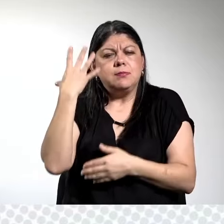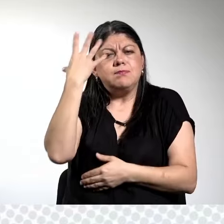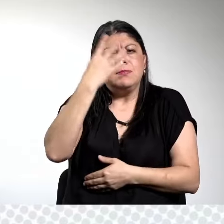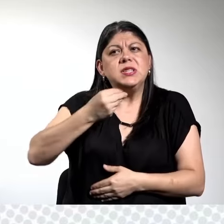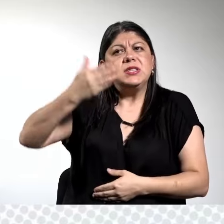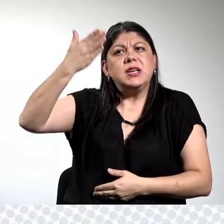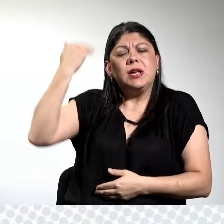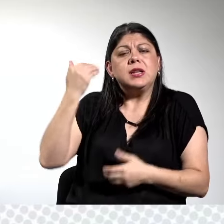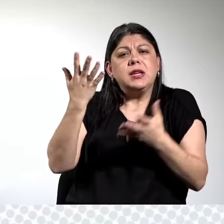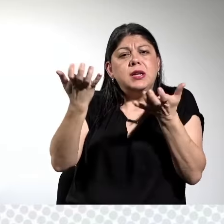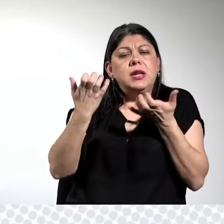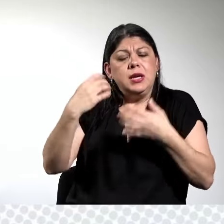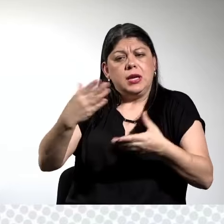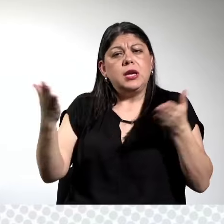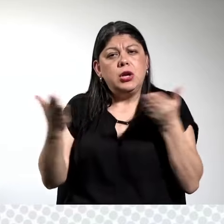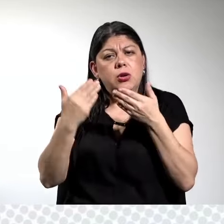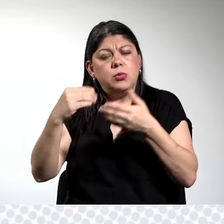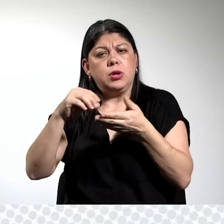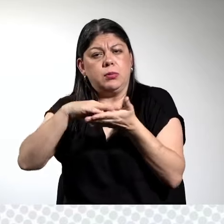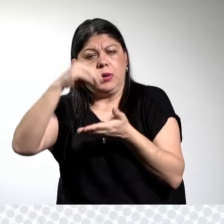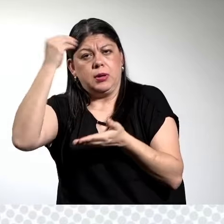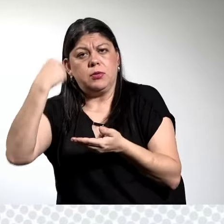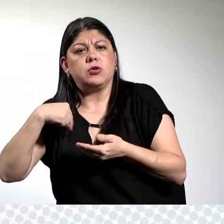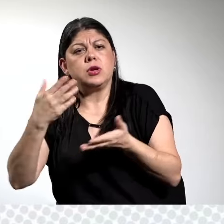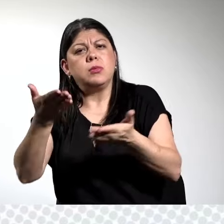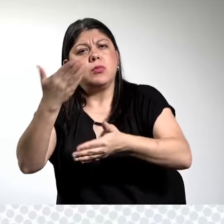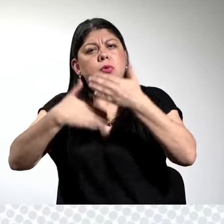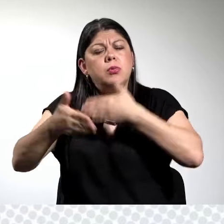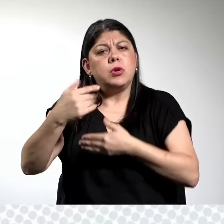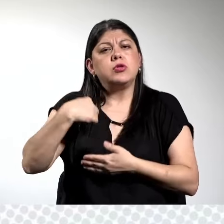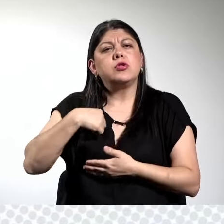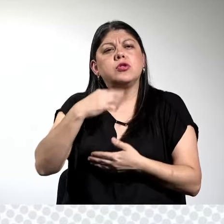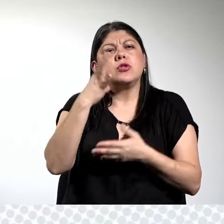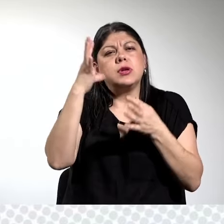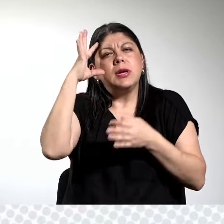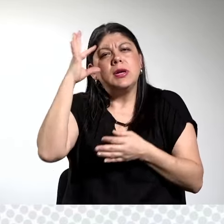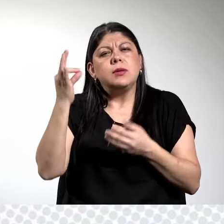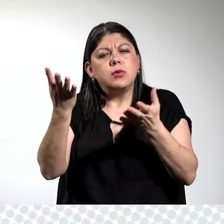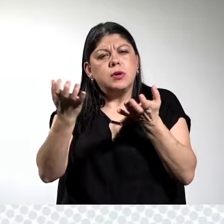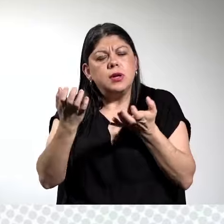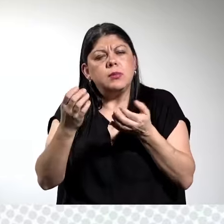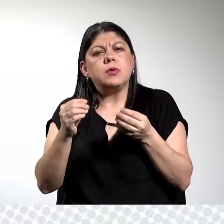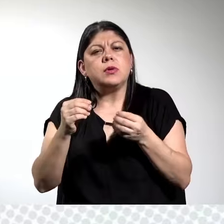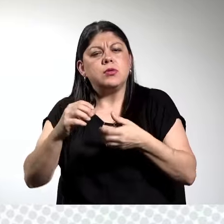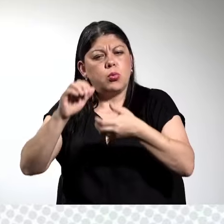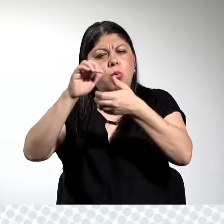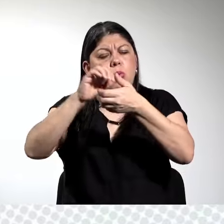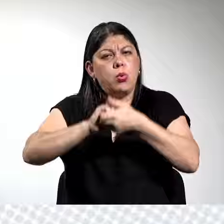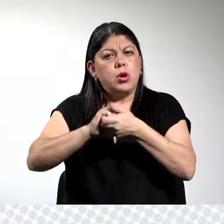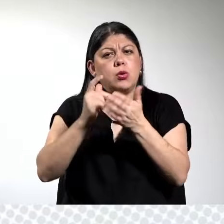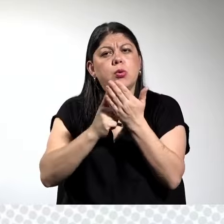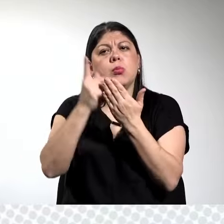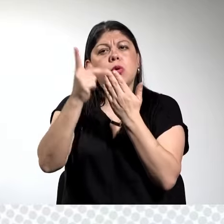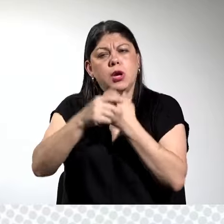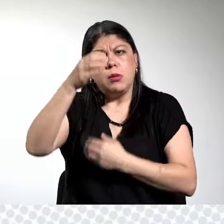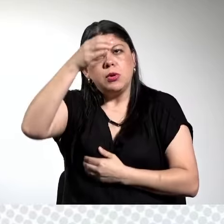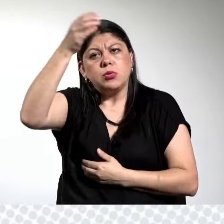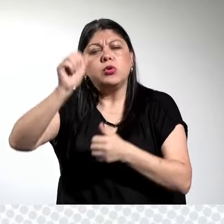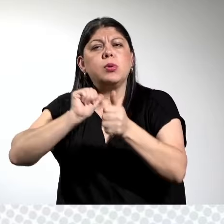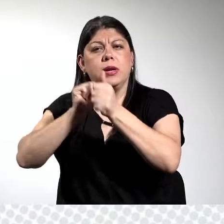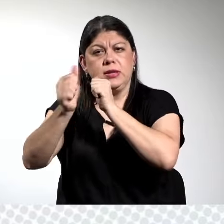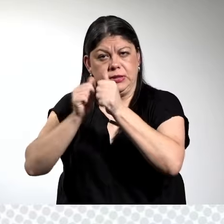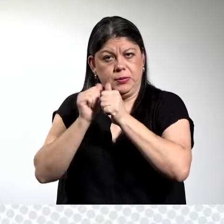tiene de que usted quiera aprender. Nosotros queremos recuperarlo. Creemos además que eso tiene que ir de la mano de programas culturales y